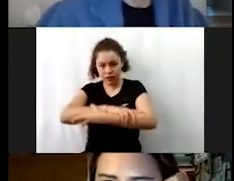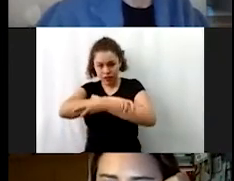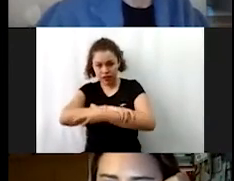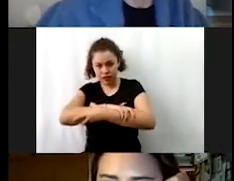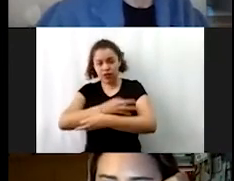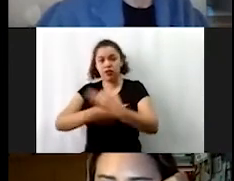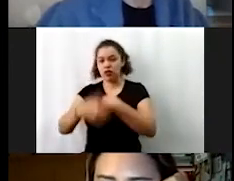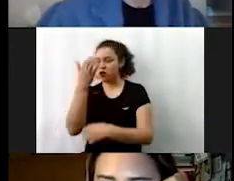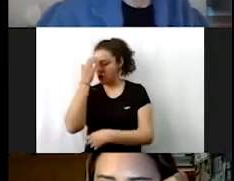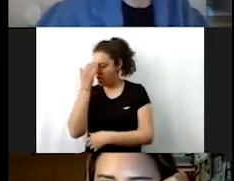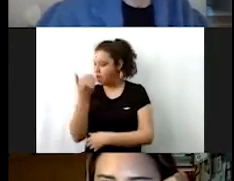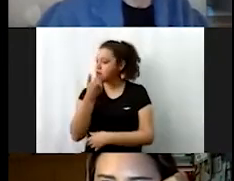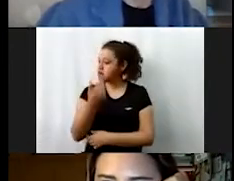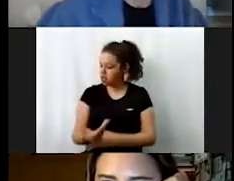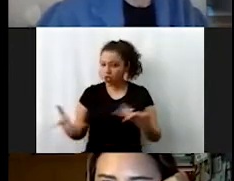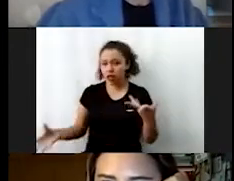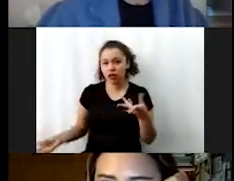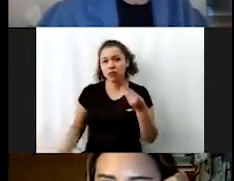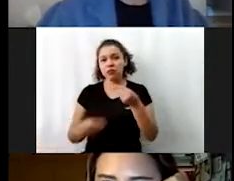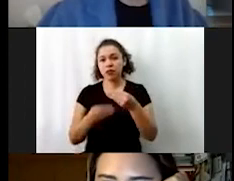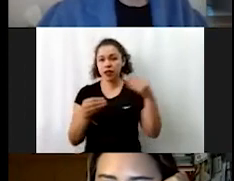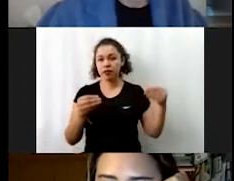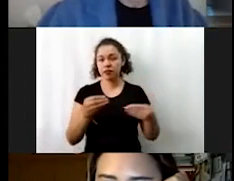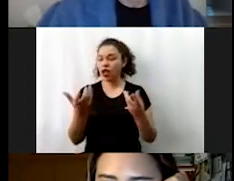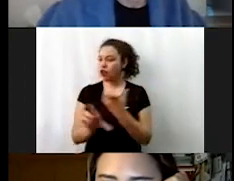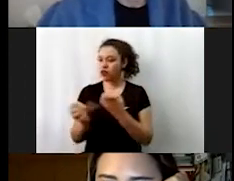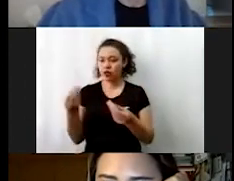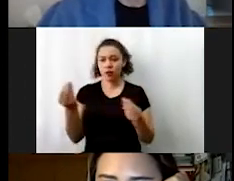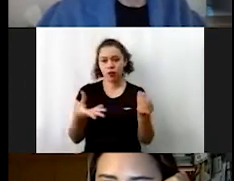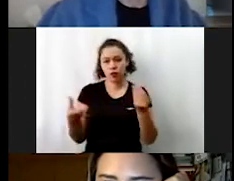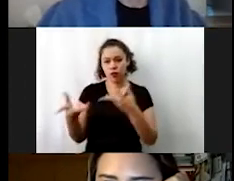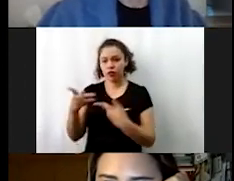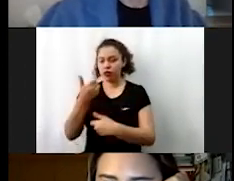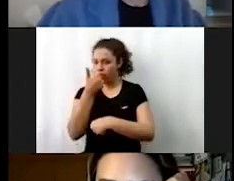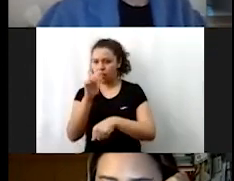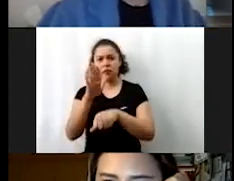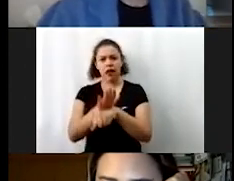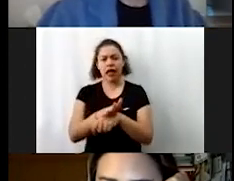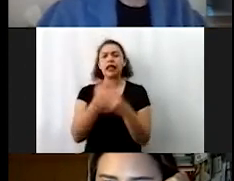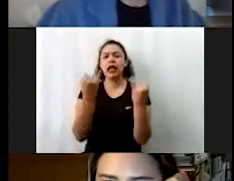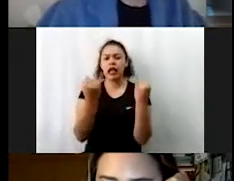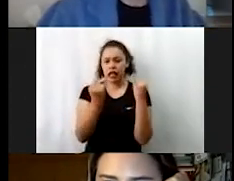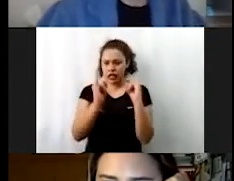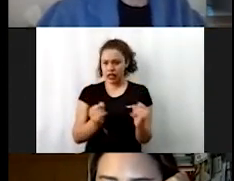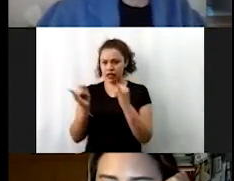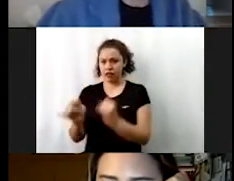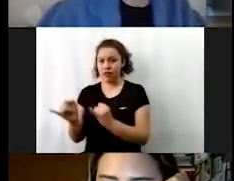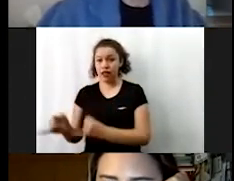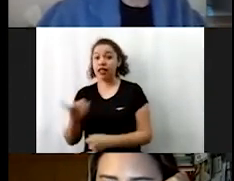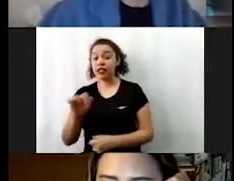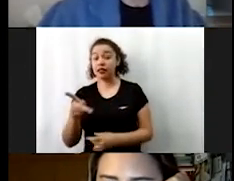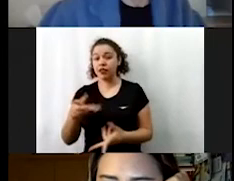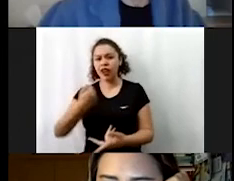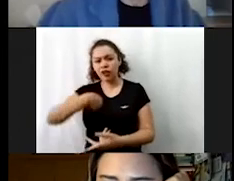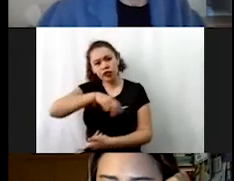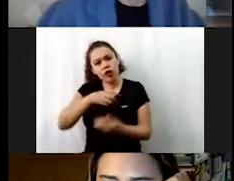nos complementamos cada quien en su función, cada quien lleva su administración, que eso es muy importante, pero nos da mucha fuerza